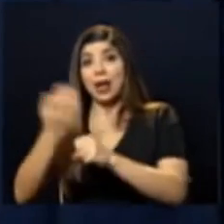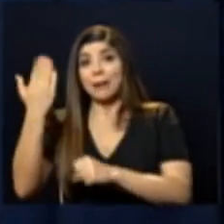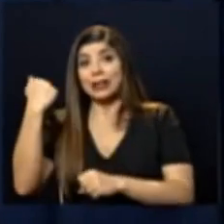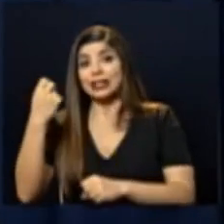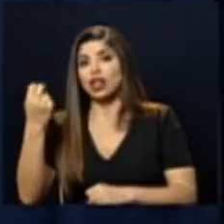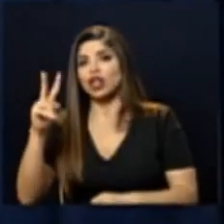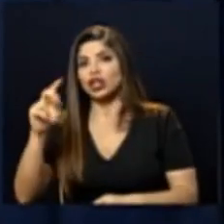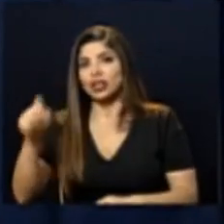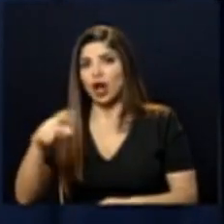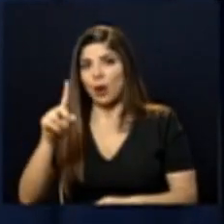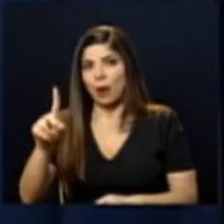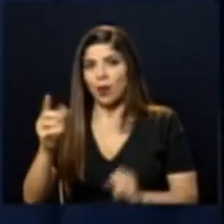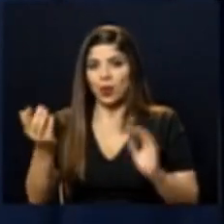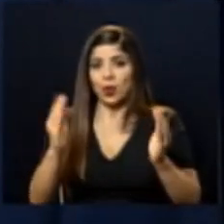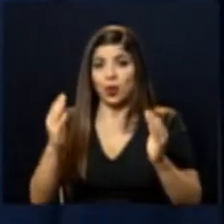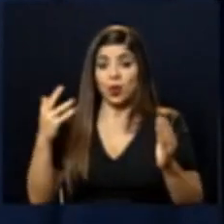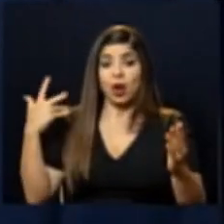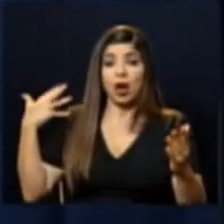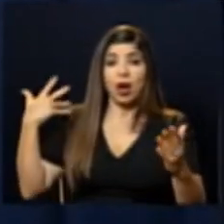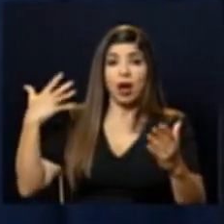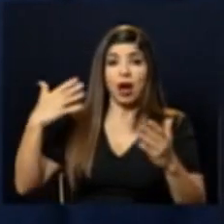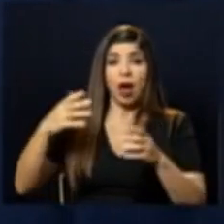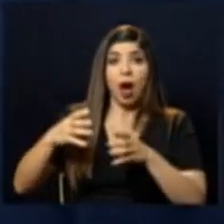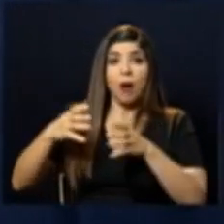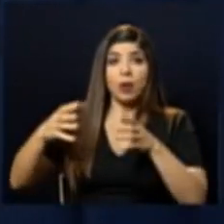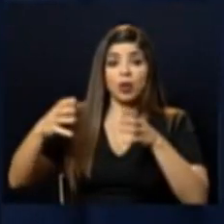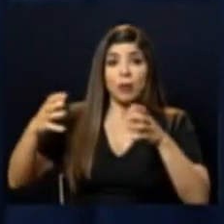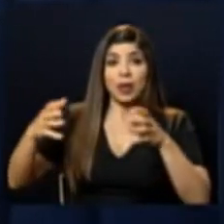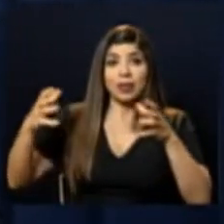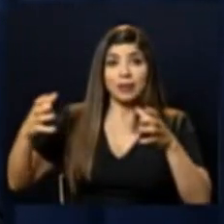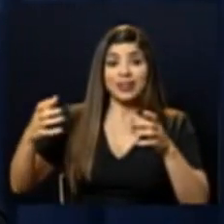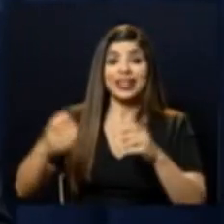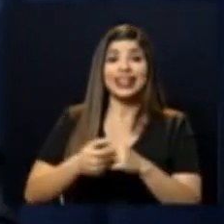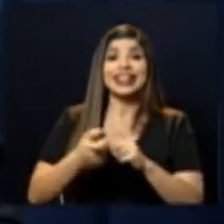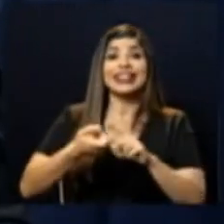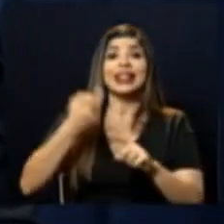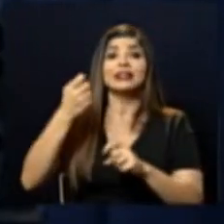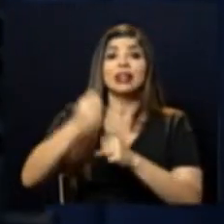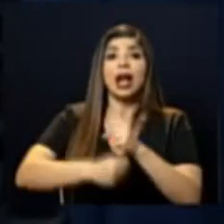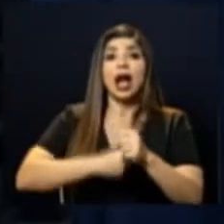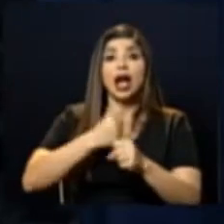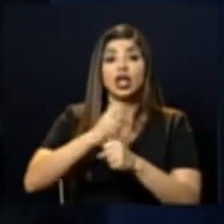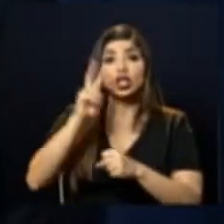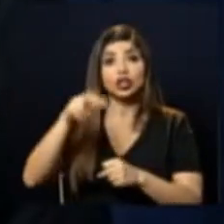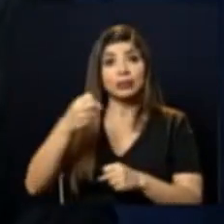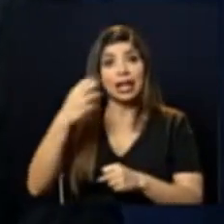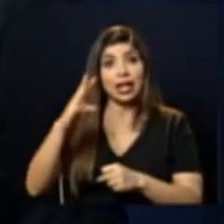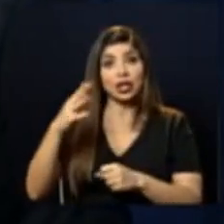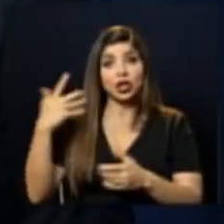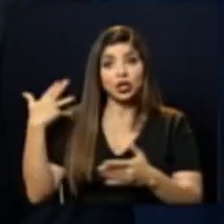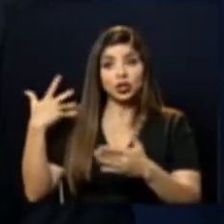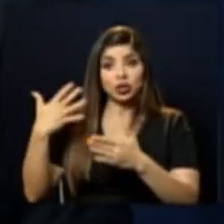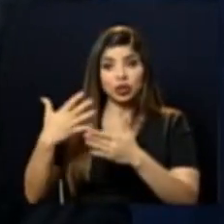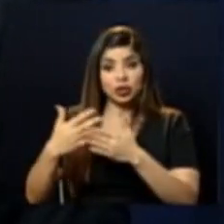anterior, quebrando una tendencia al alza que venía desde el año 2014.